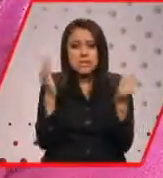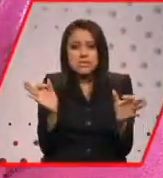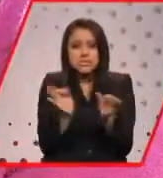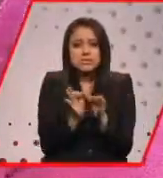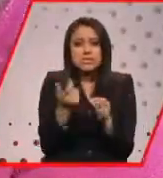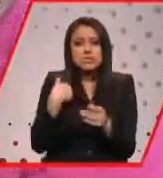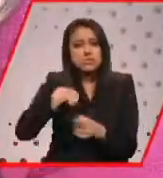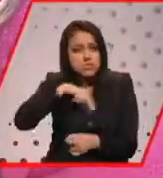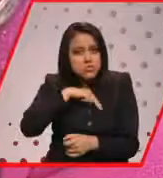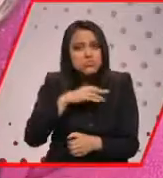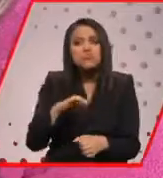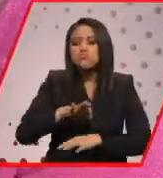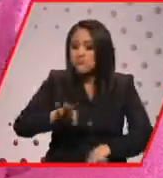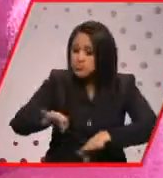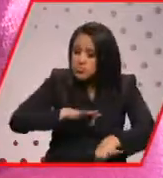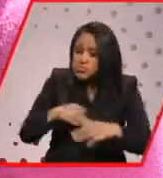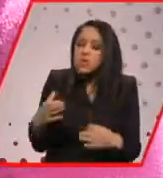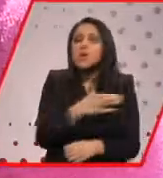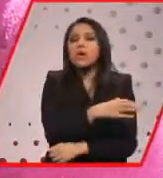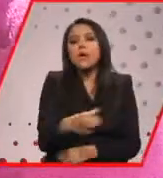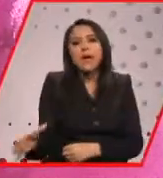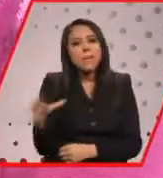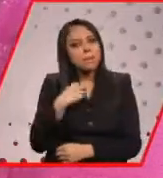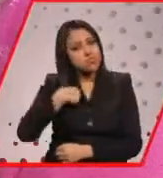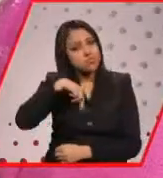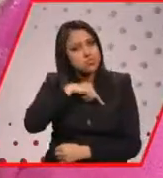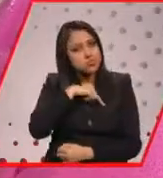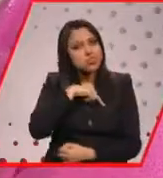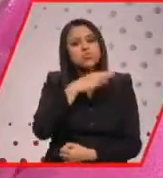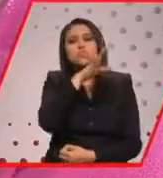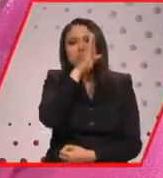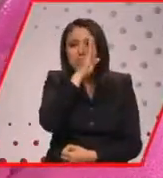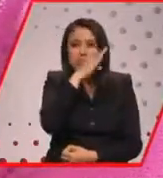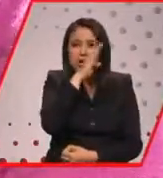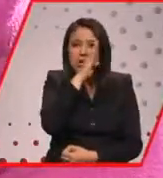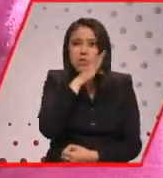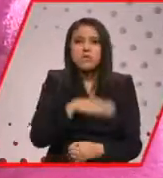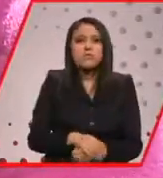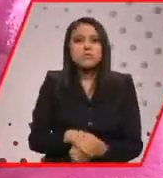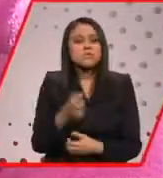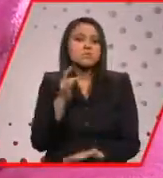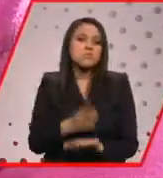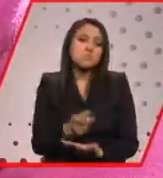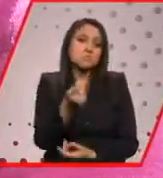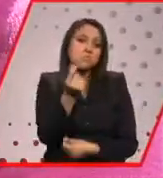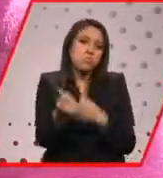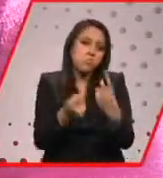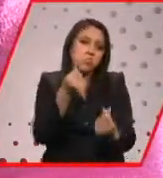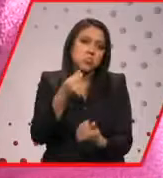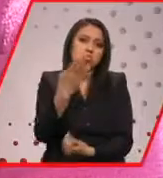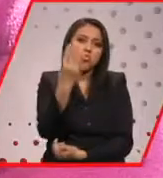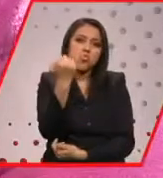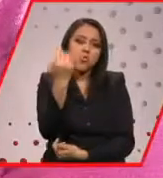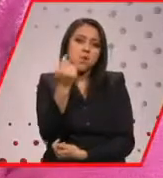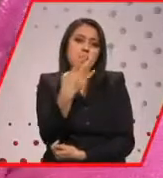él llevábamos frijol, calabazas, maíz, pero no apenas alcanzaba para comer. Yo tenía 9